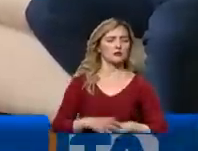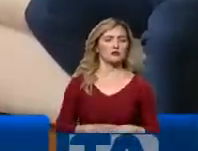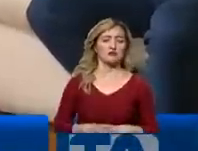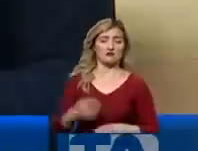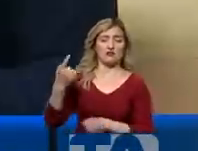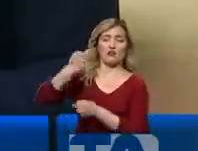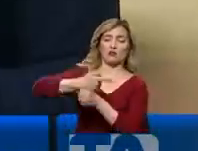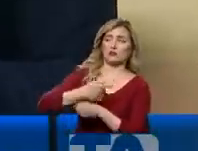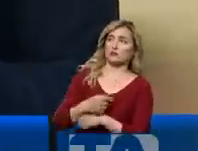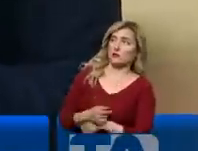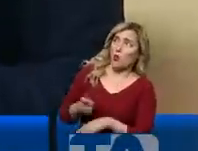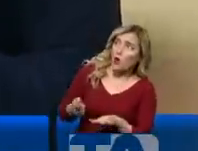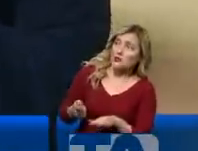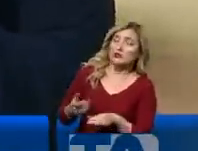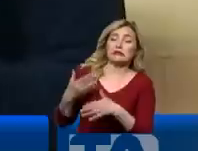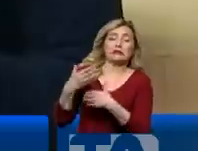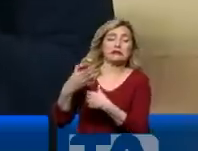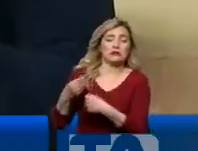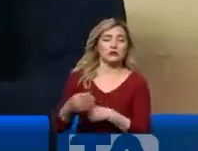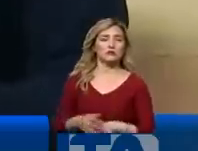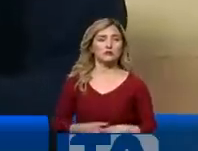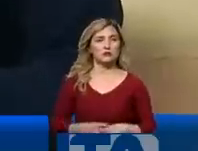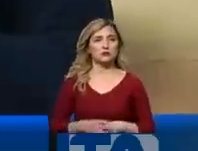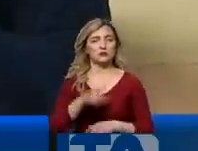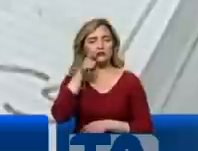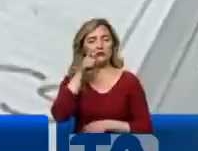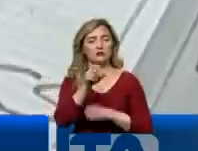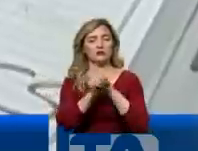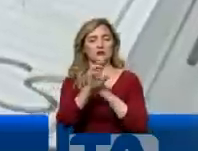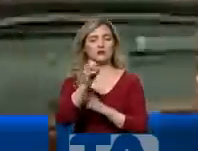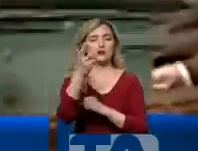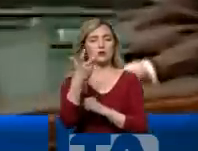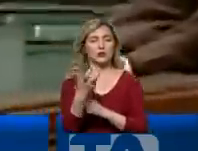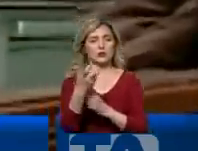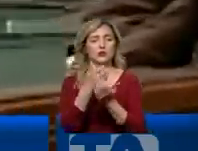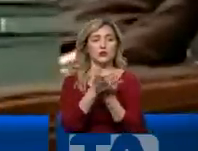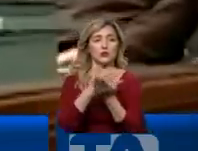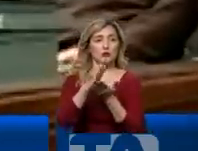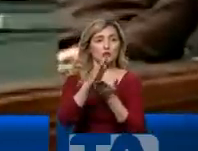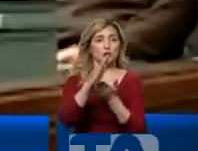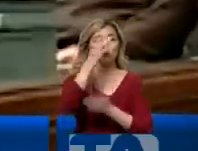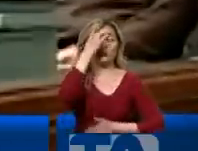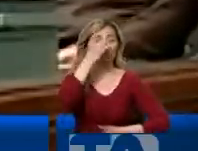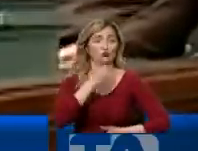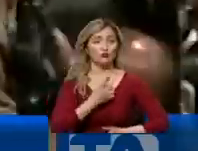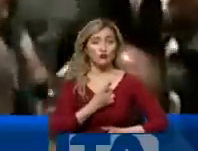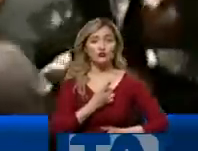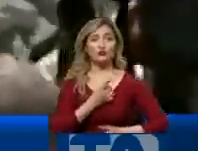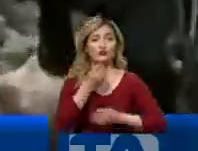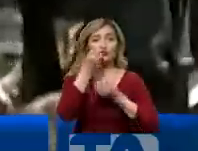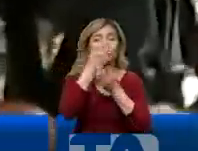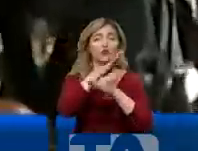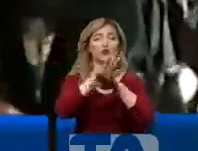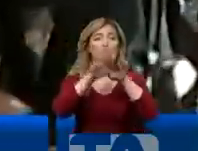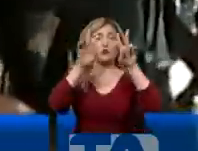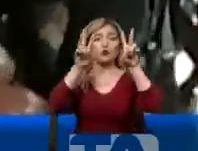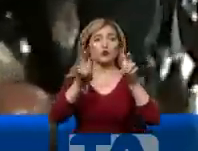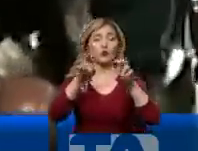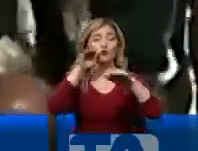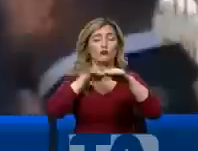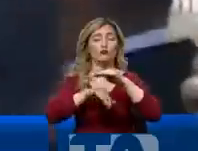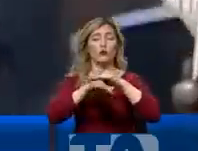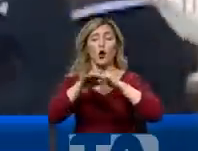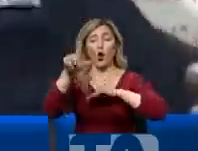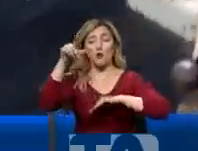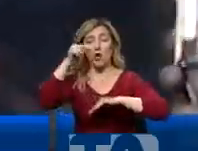el fiscal que lo acusó en 2013 y que tras ser separado de la función pública, ha decidido contar lo que sabe sobre la intervención